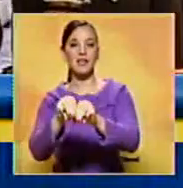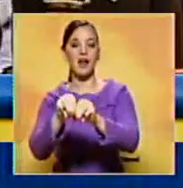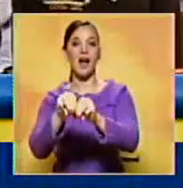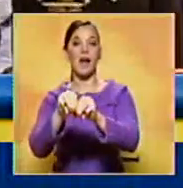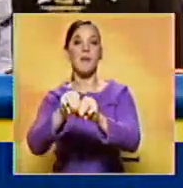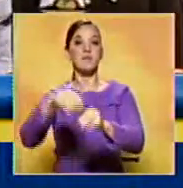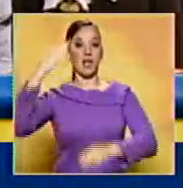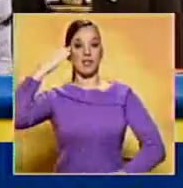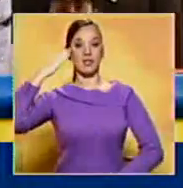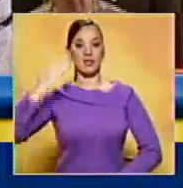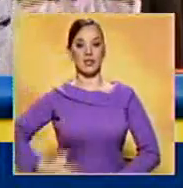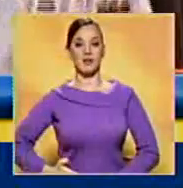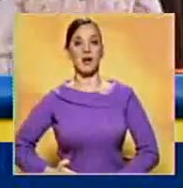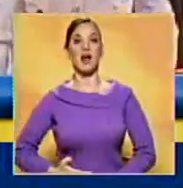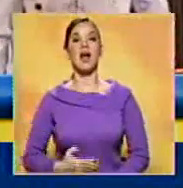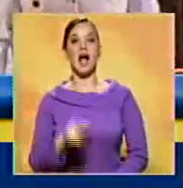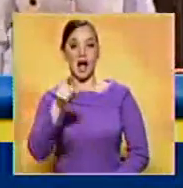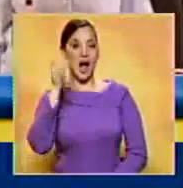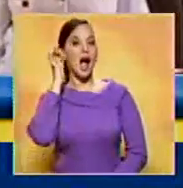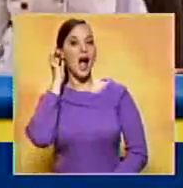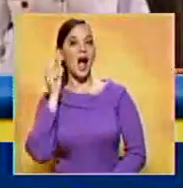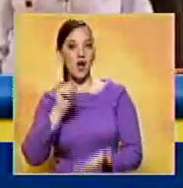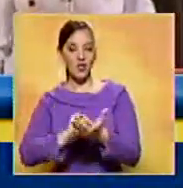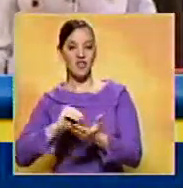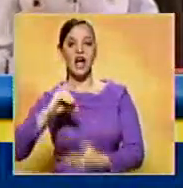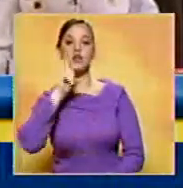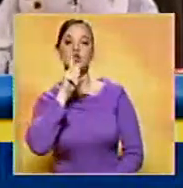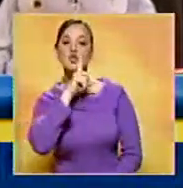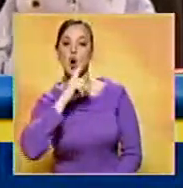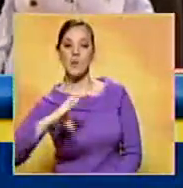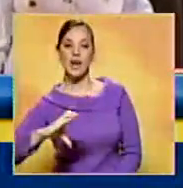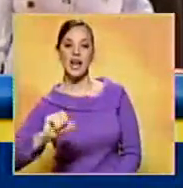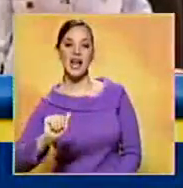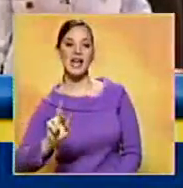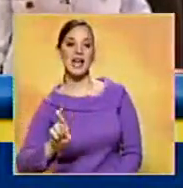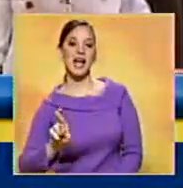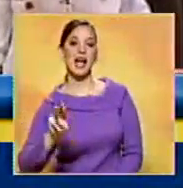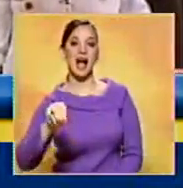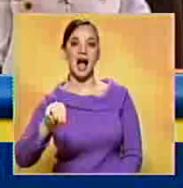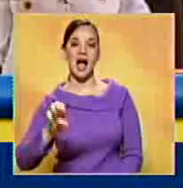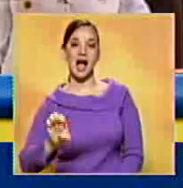Defensa a la almirante en jefa Carmen Teresa Meléndez Rivas,